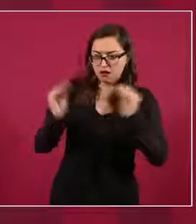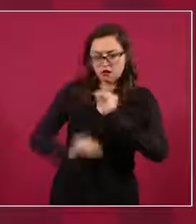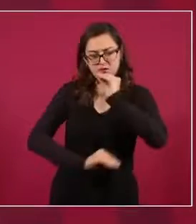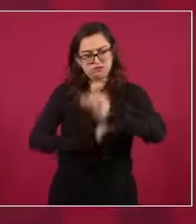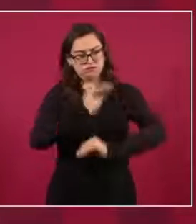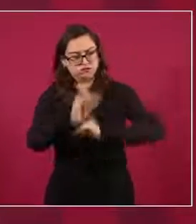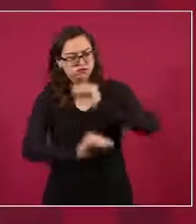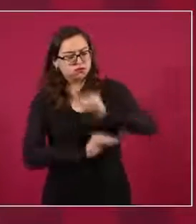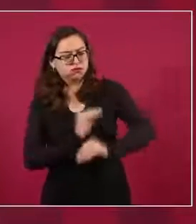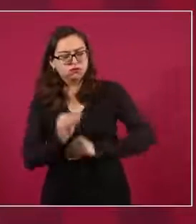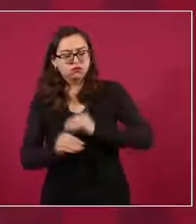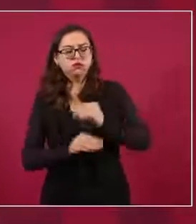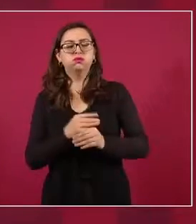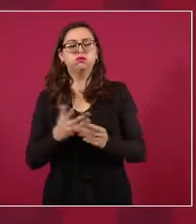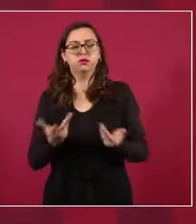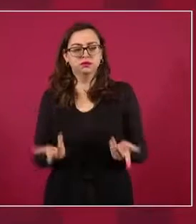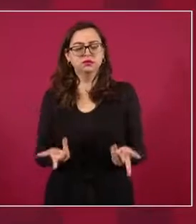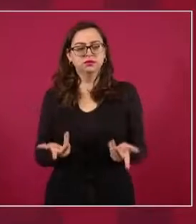y